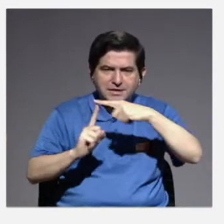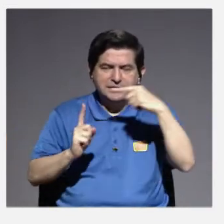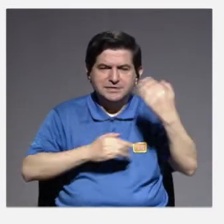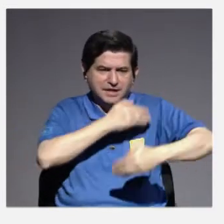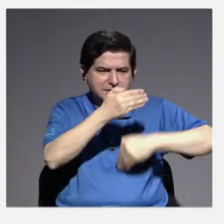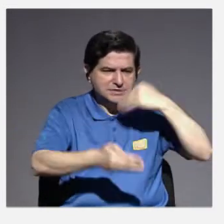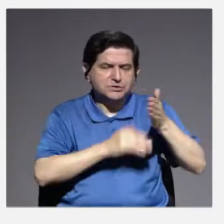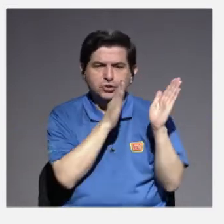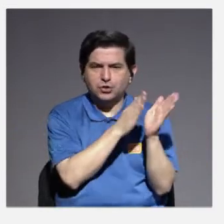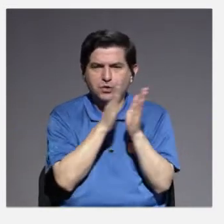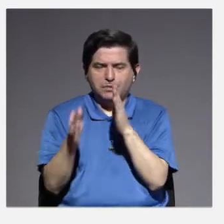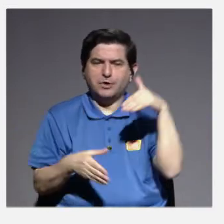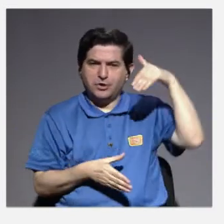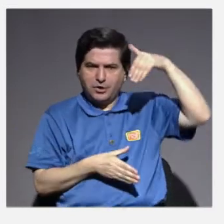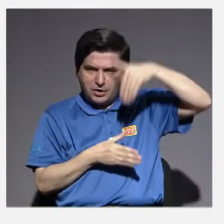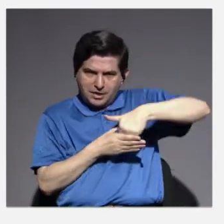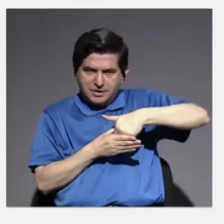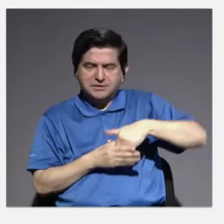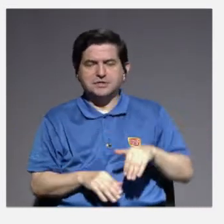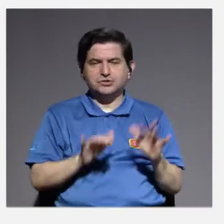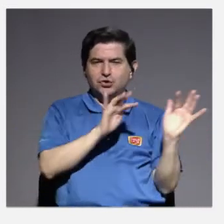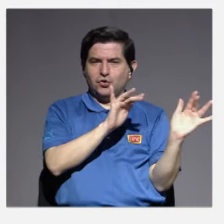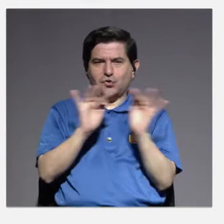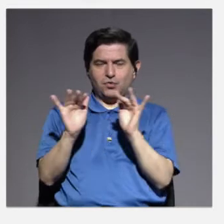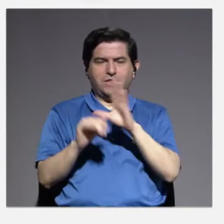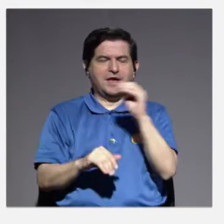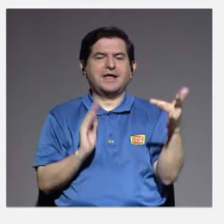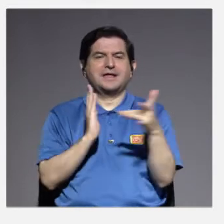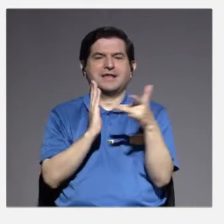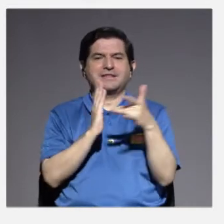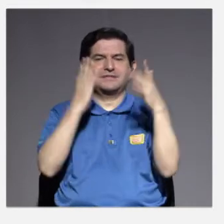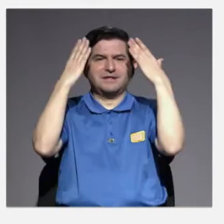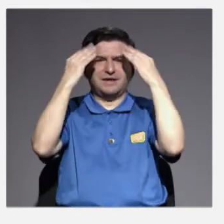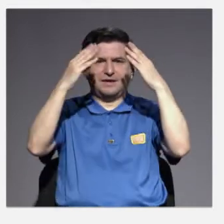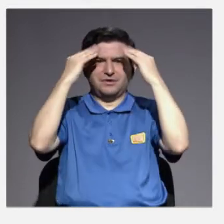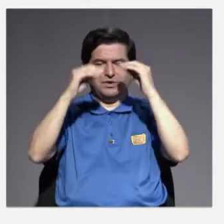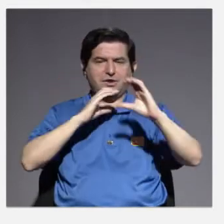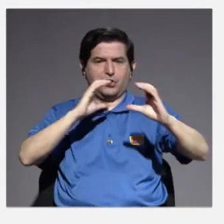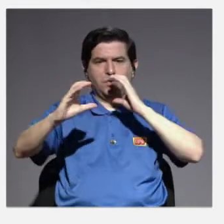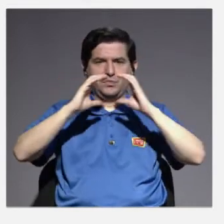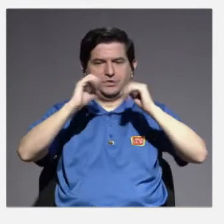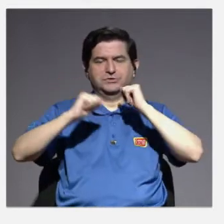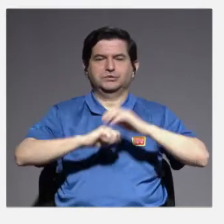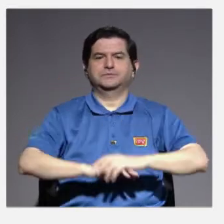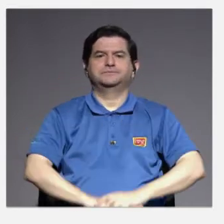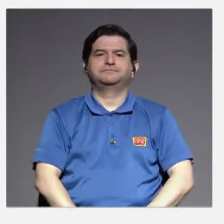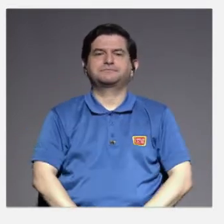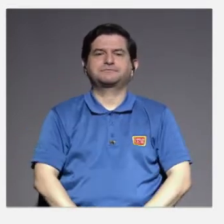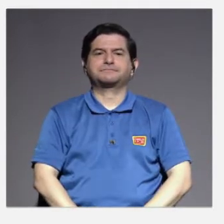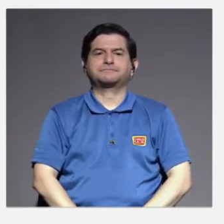procesos de planificación interna de la digitalización y de las tecnologías de la información y la comunicación.